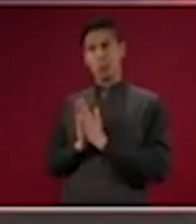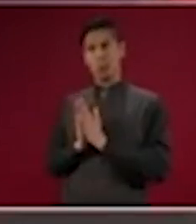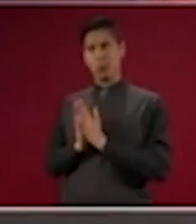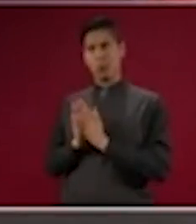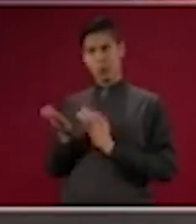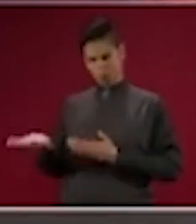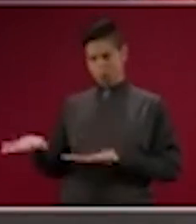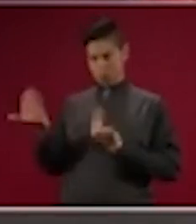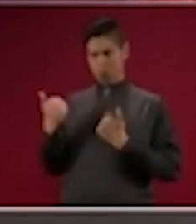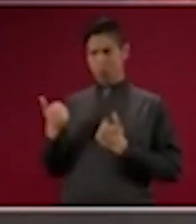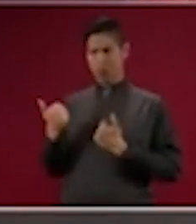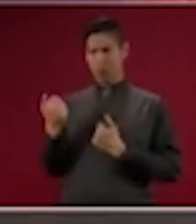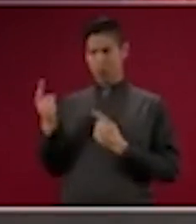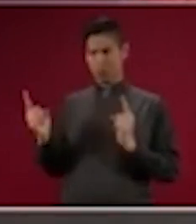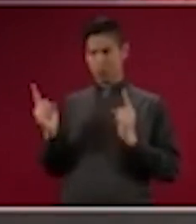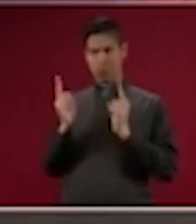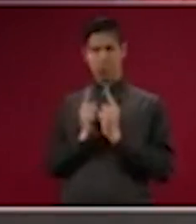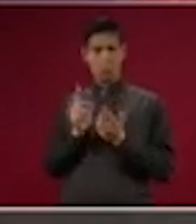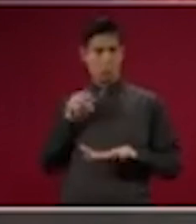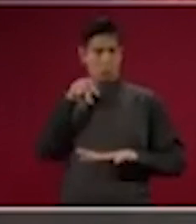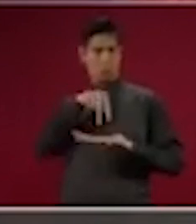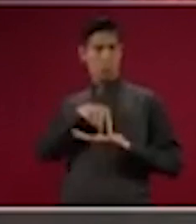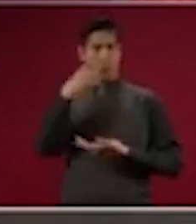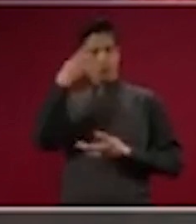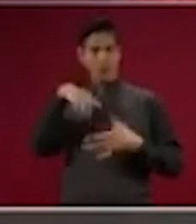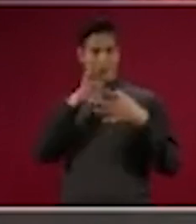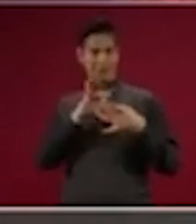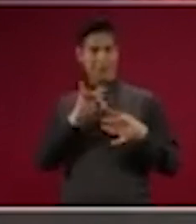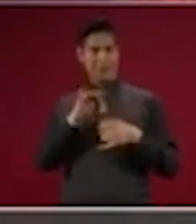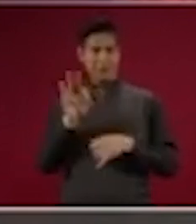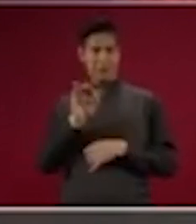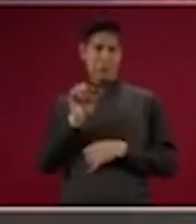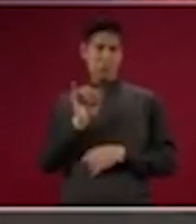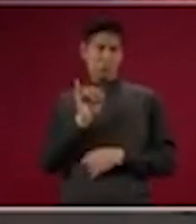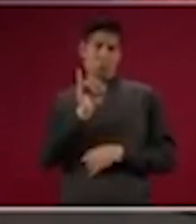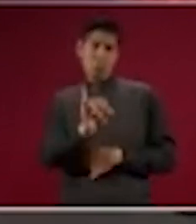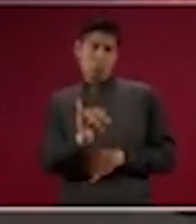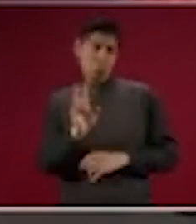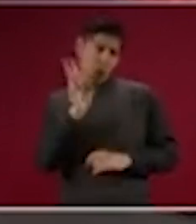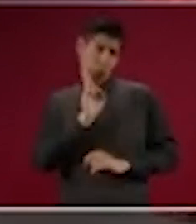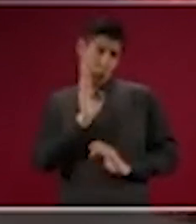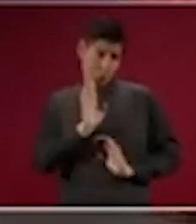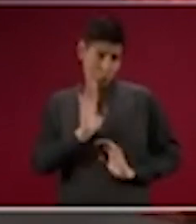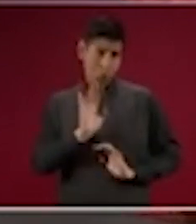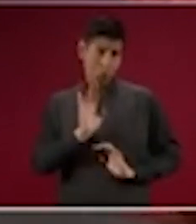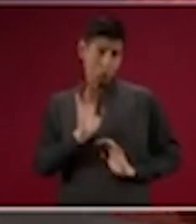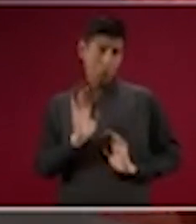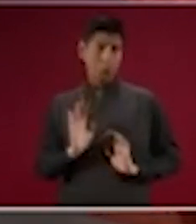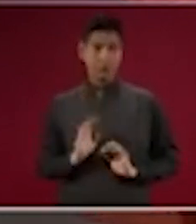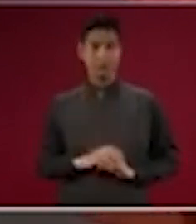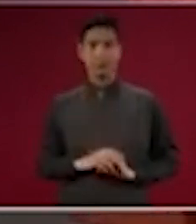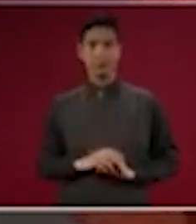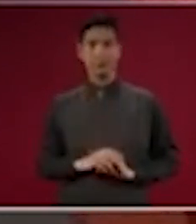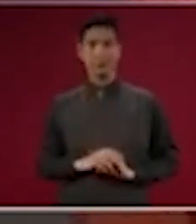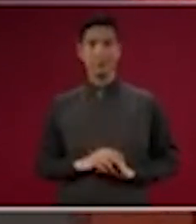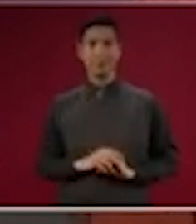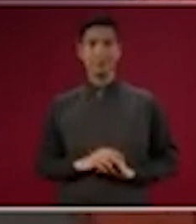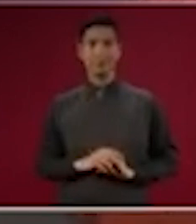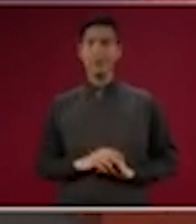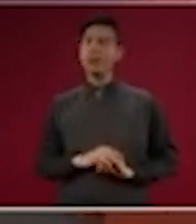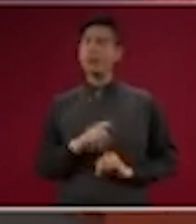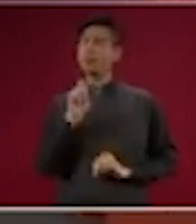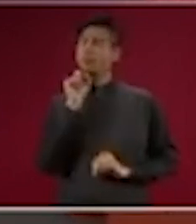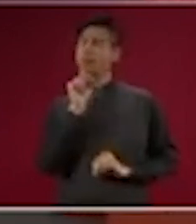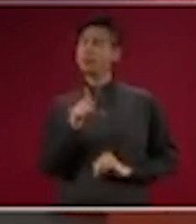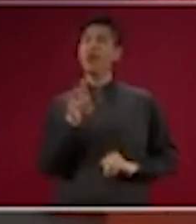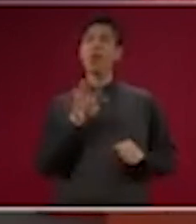Tadei, 5 de los Monreal Ávila, 4 de los Batres Guadarrama, 4 de los Godoy Ramos y ya solo 1